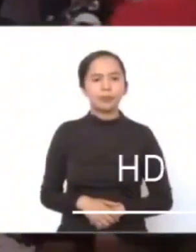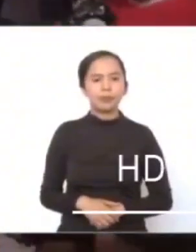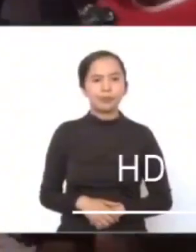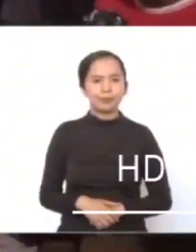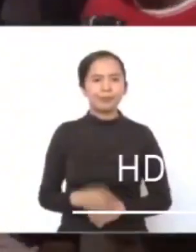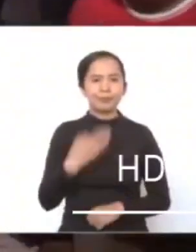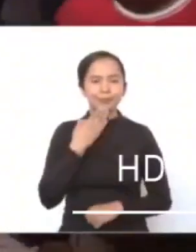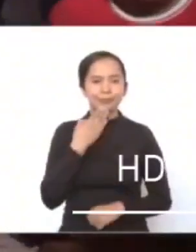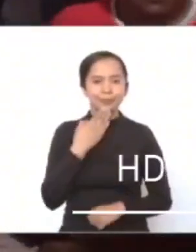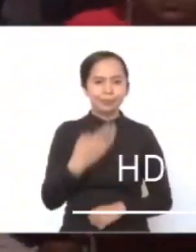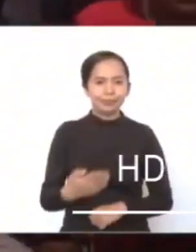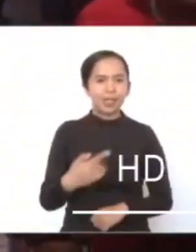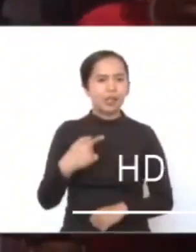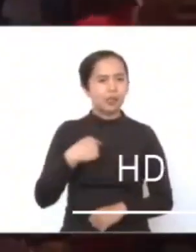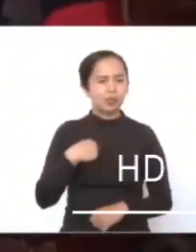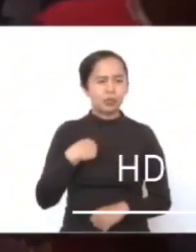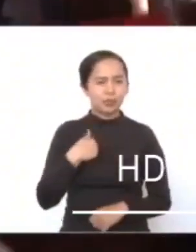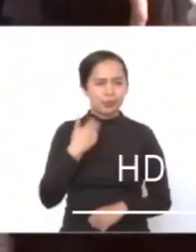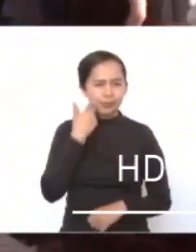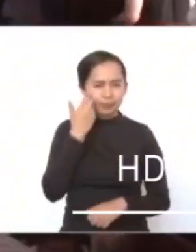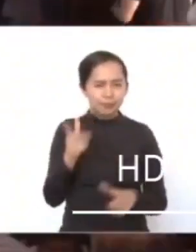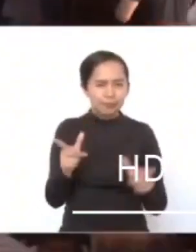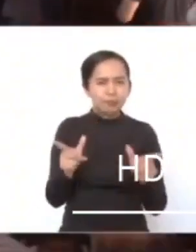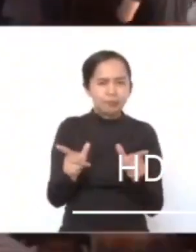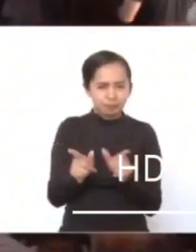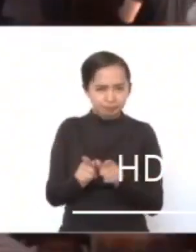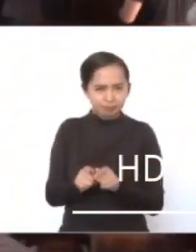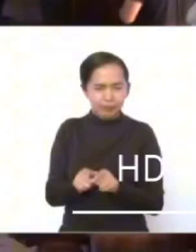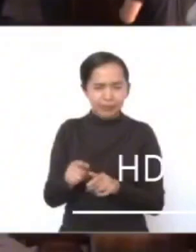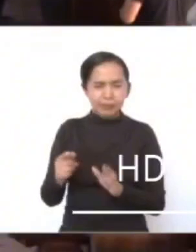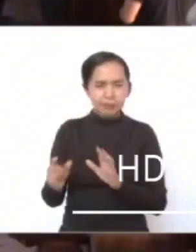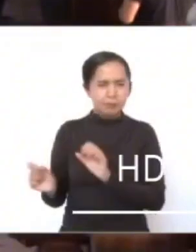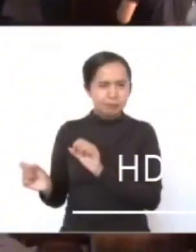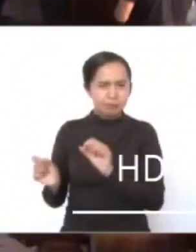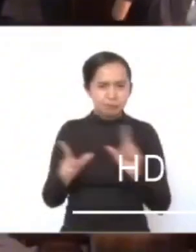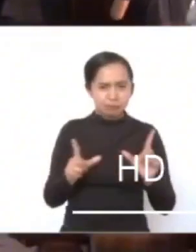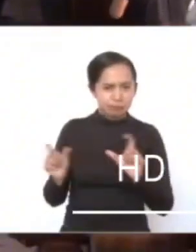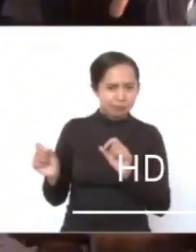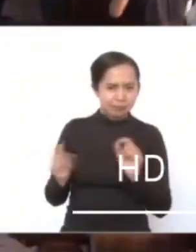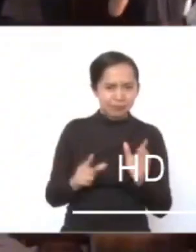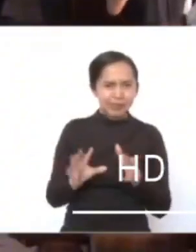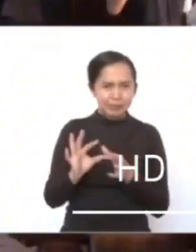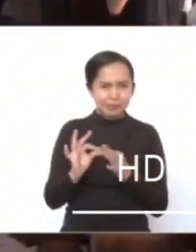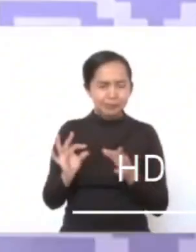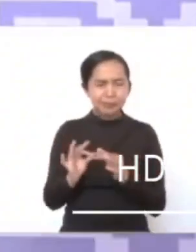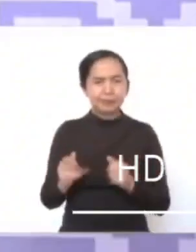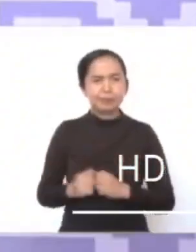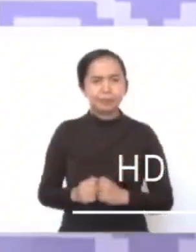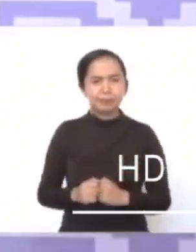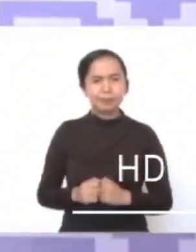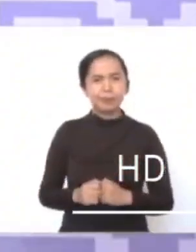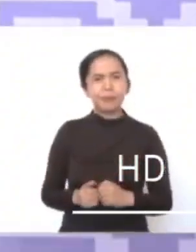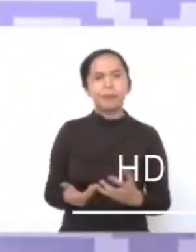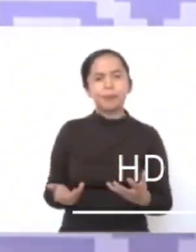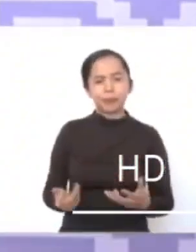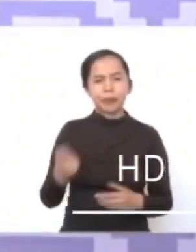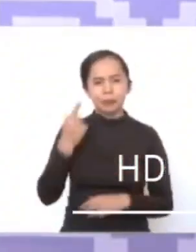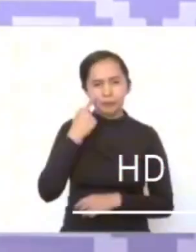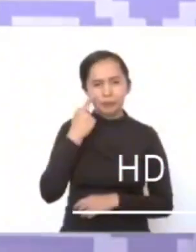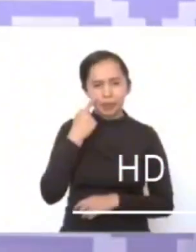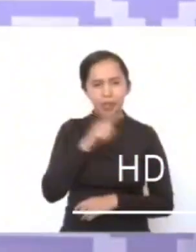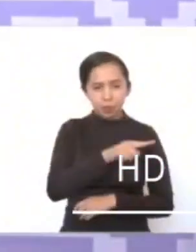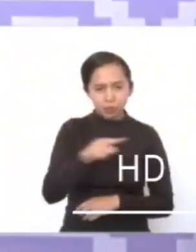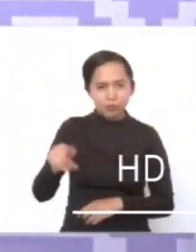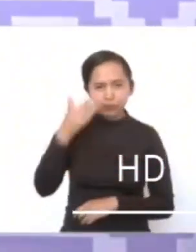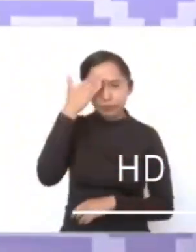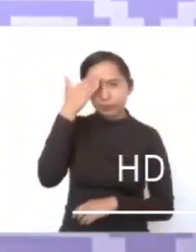Bueno, voy a ser muy breve en la presentación de esta campaña. Como saben, hay una